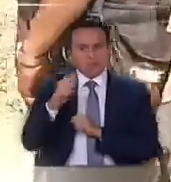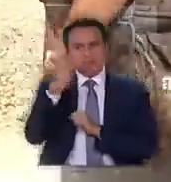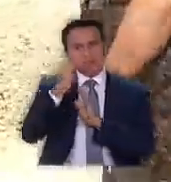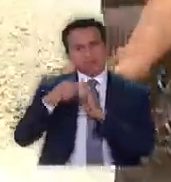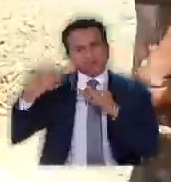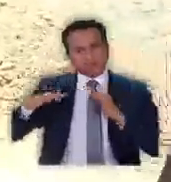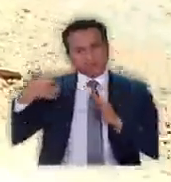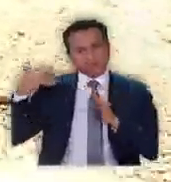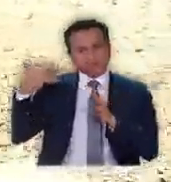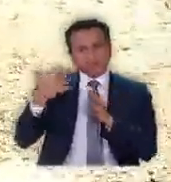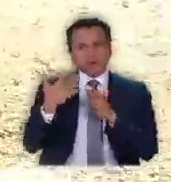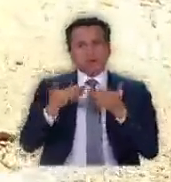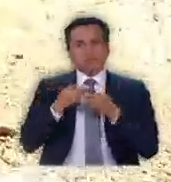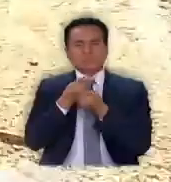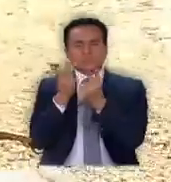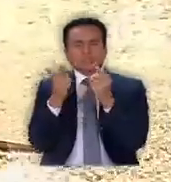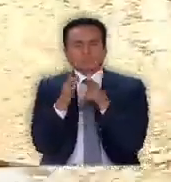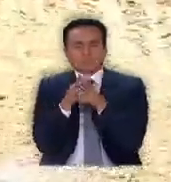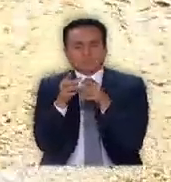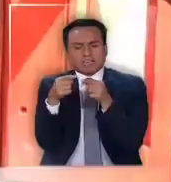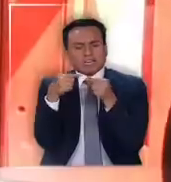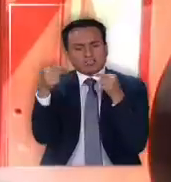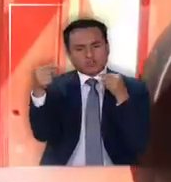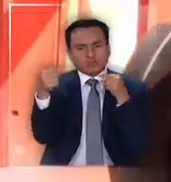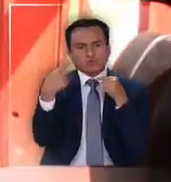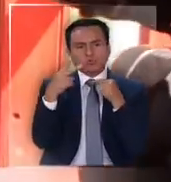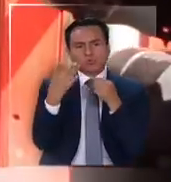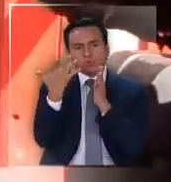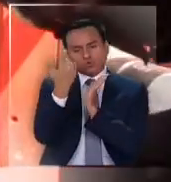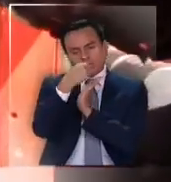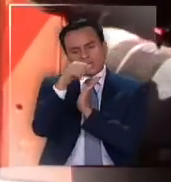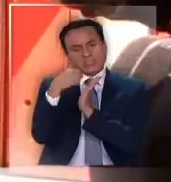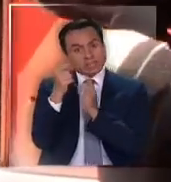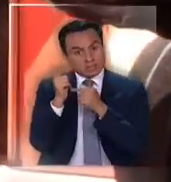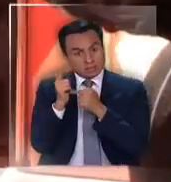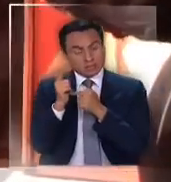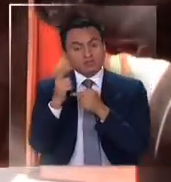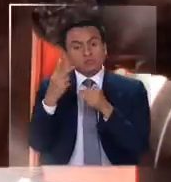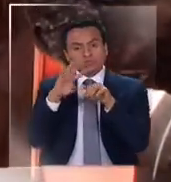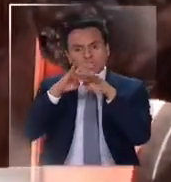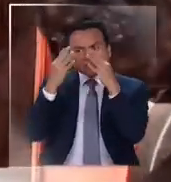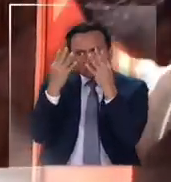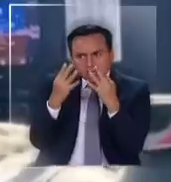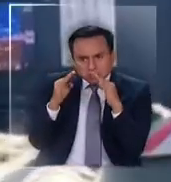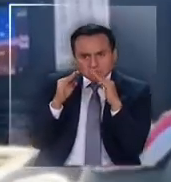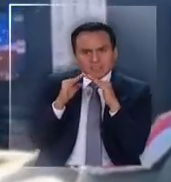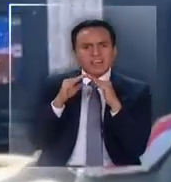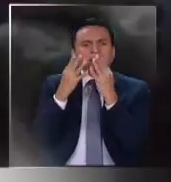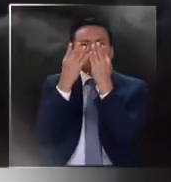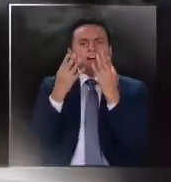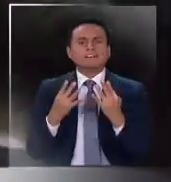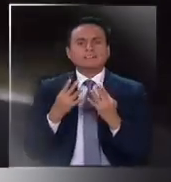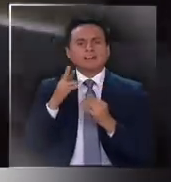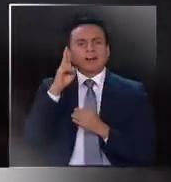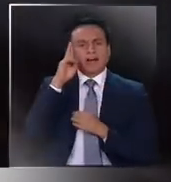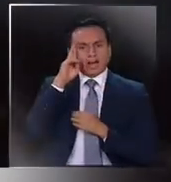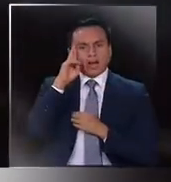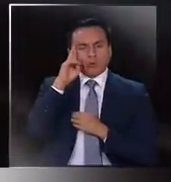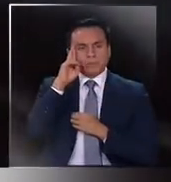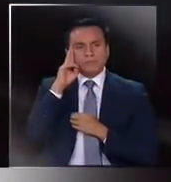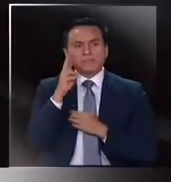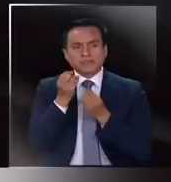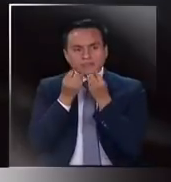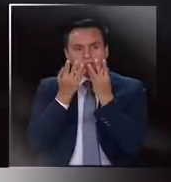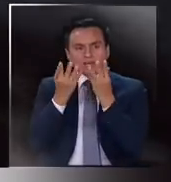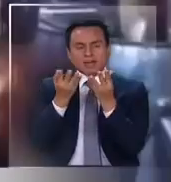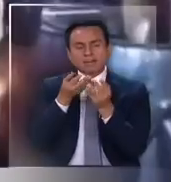pasado y ahora el mensaje fue más extenso, de su puño y letra, desde su encierro en la cárcel de Rancagua, para